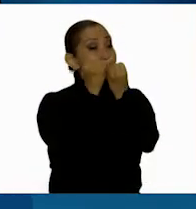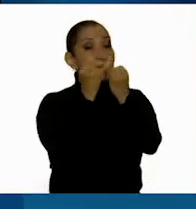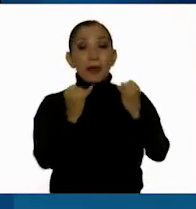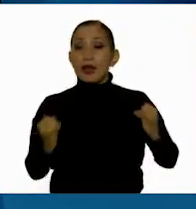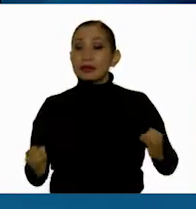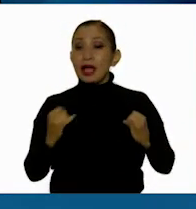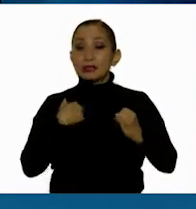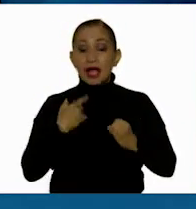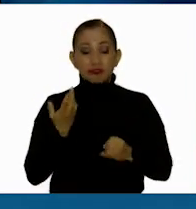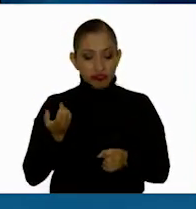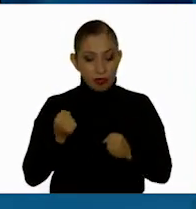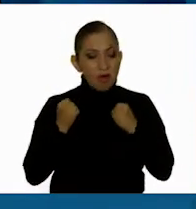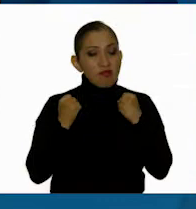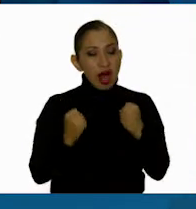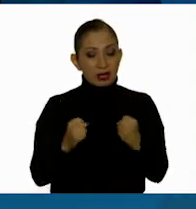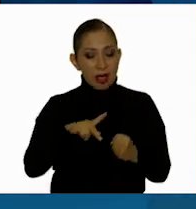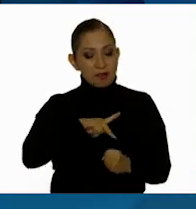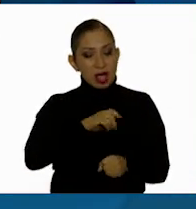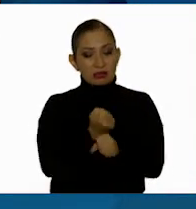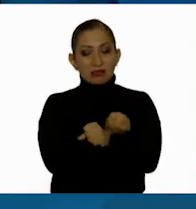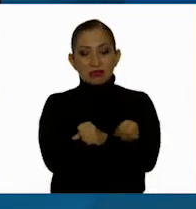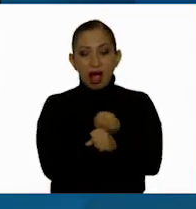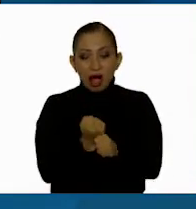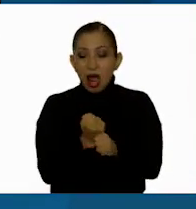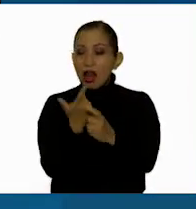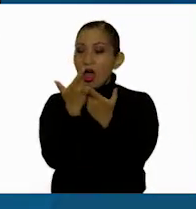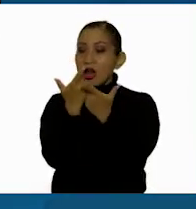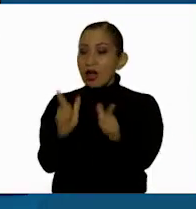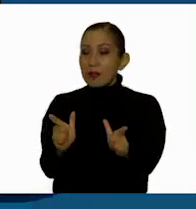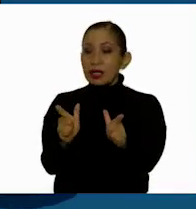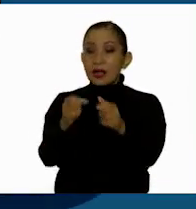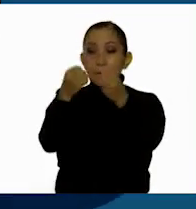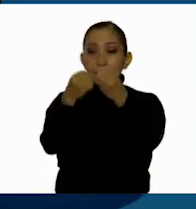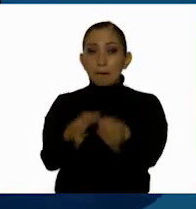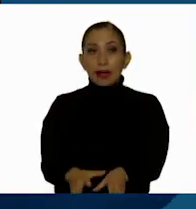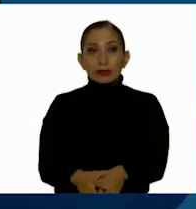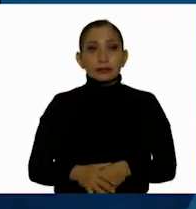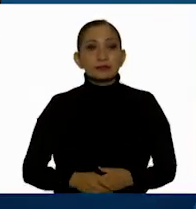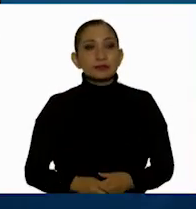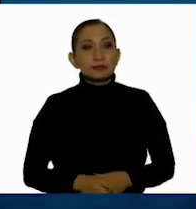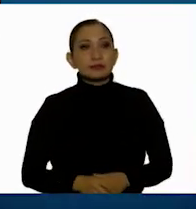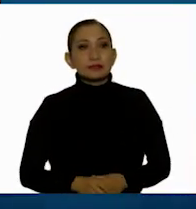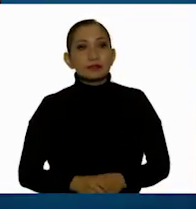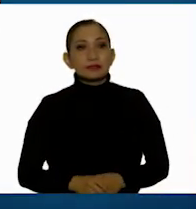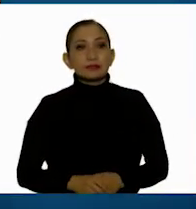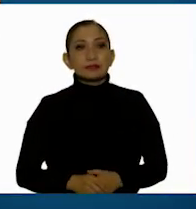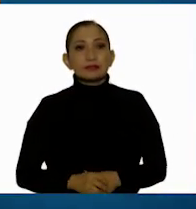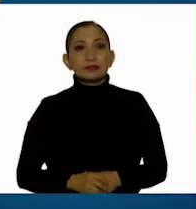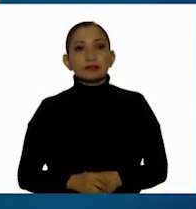se afianzará con mi sangre y la libertad se perderá con mi vida.